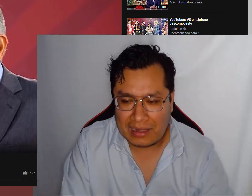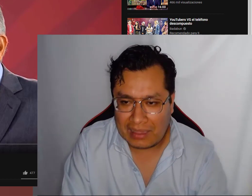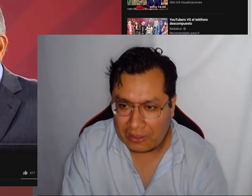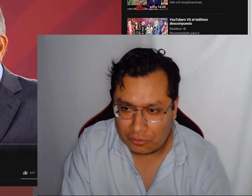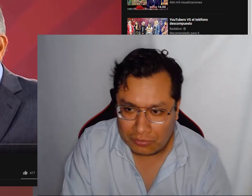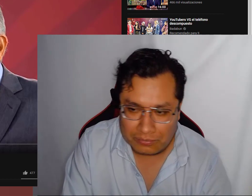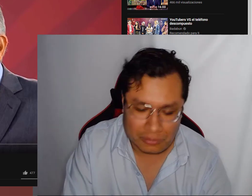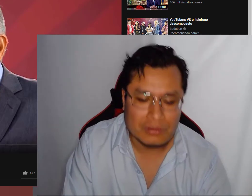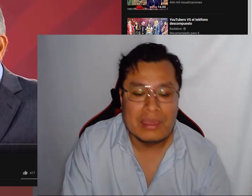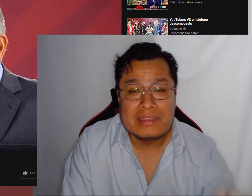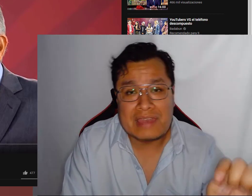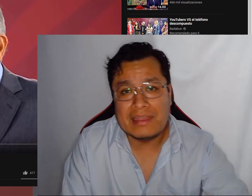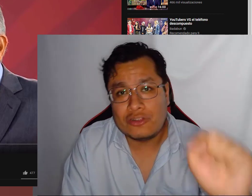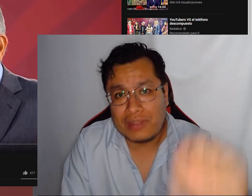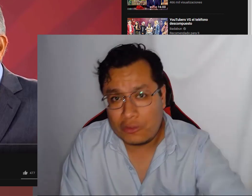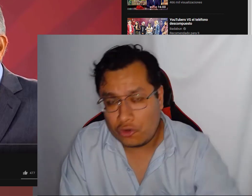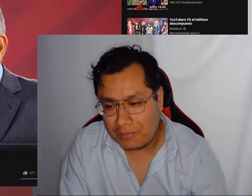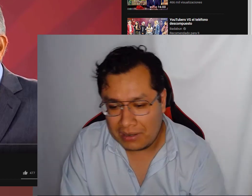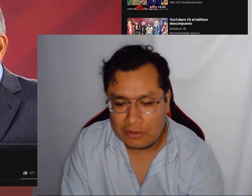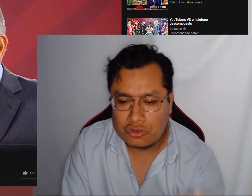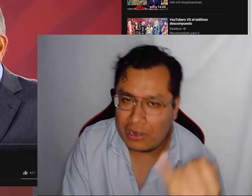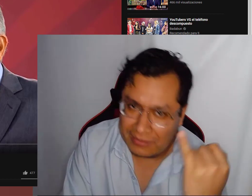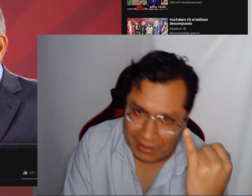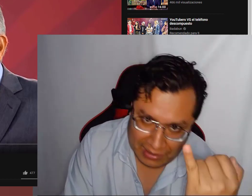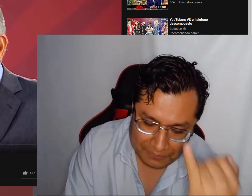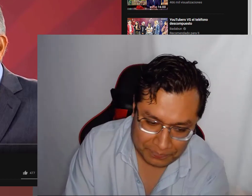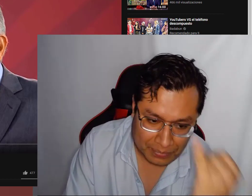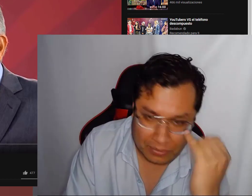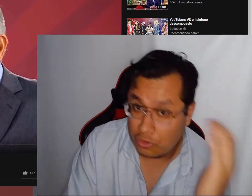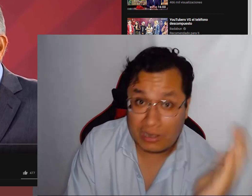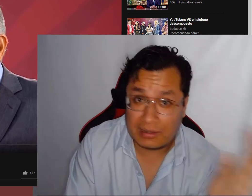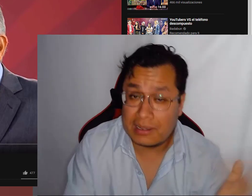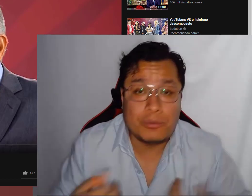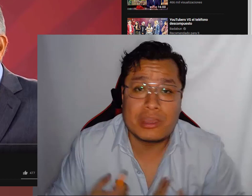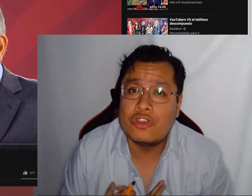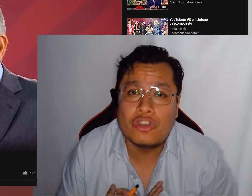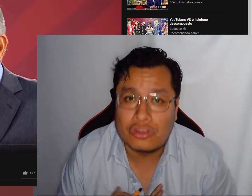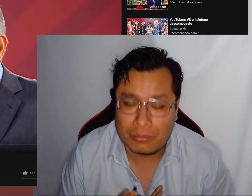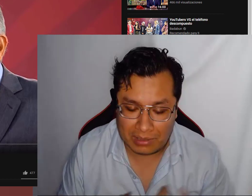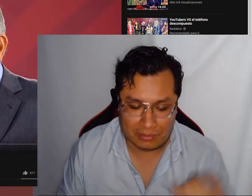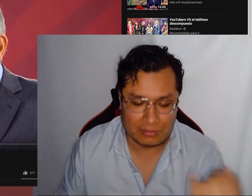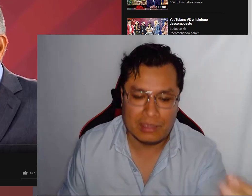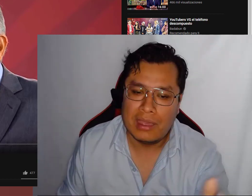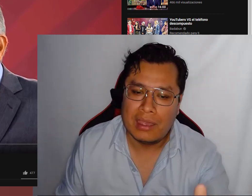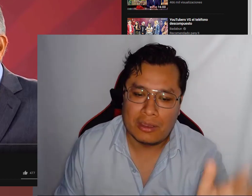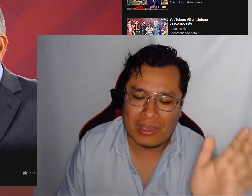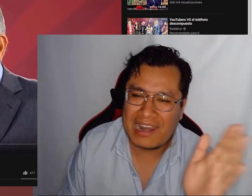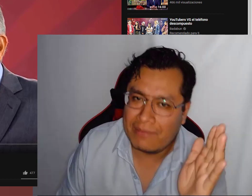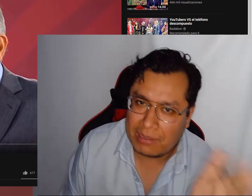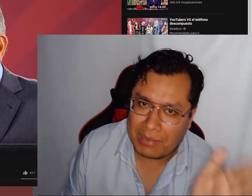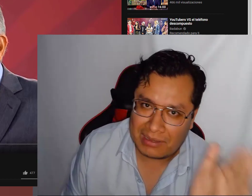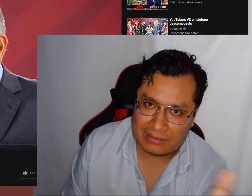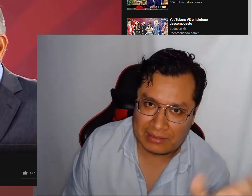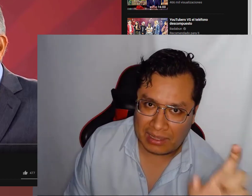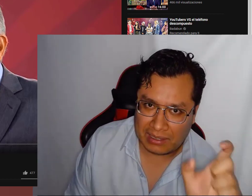tendrían que tener eso no ya dentro de la normal yo les daría yo les daría porque yo no lo tomé ok creo que la benemérita si se dan